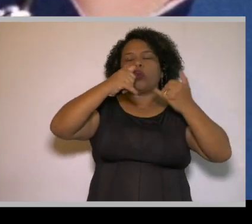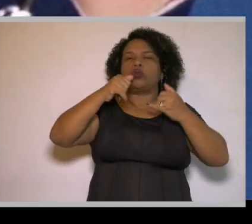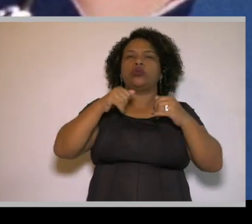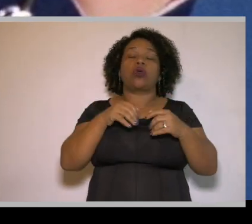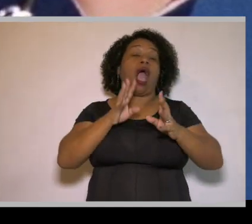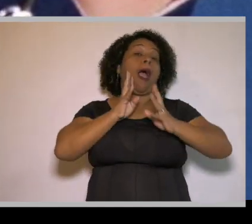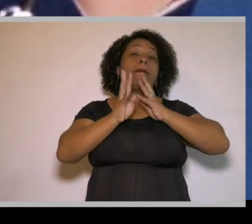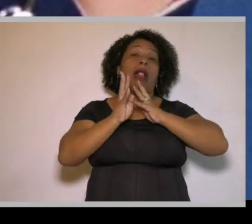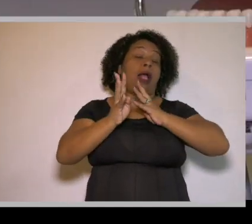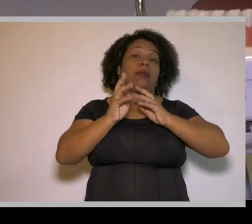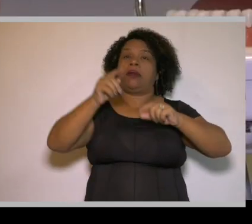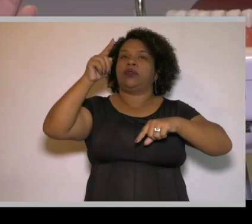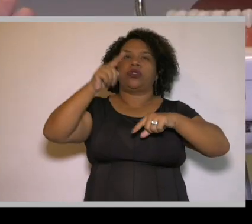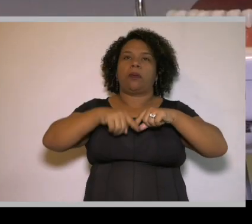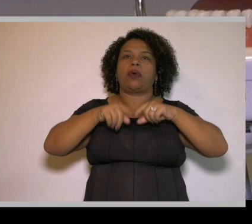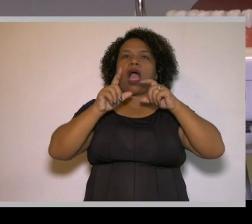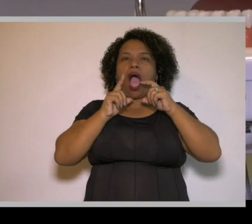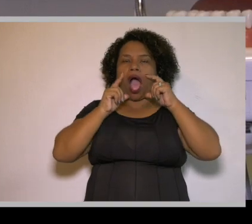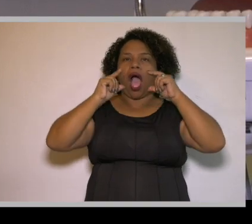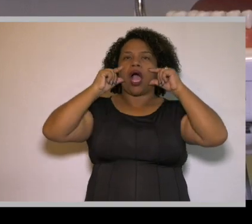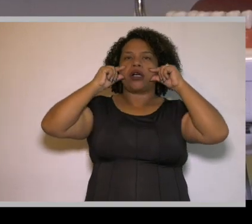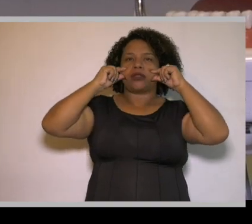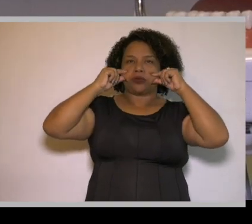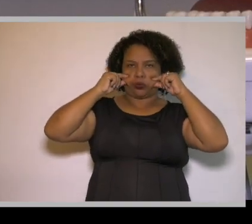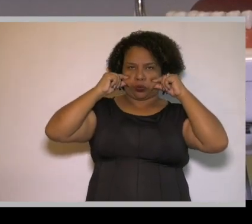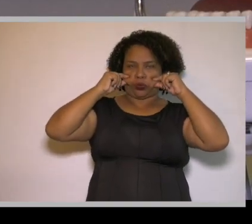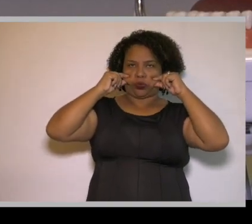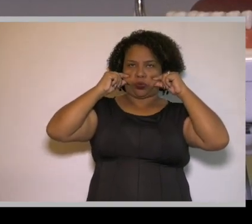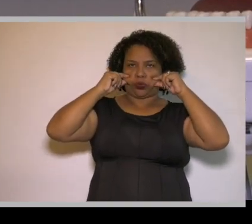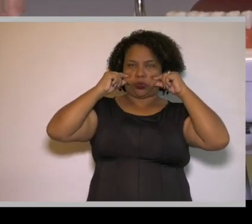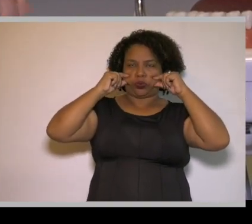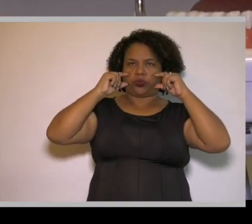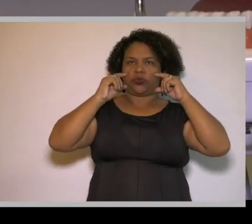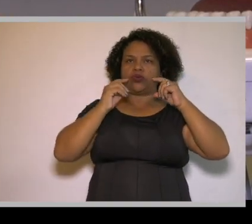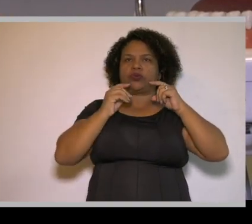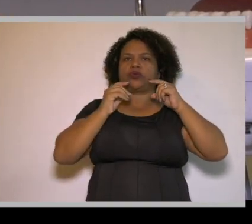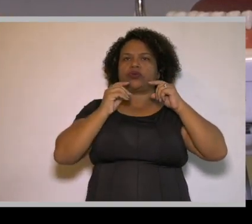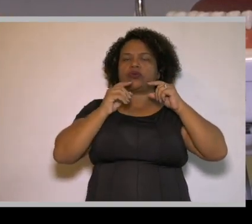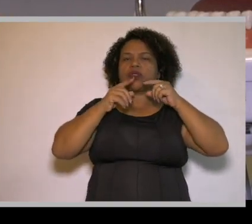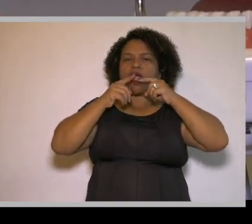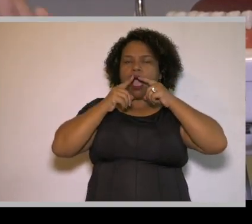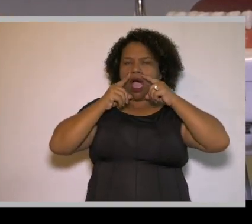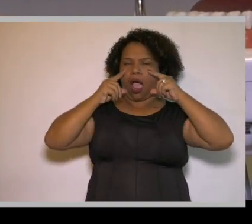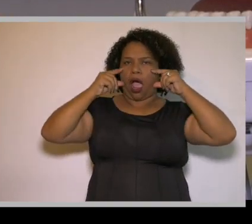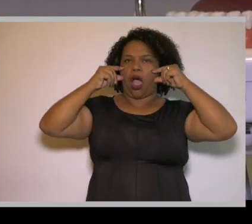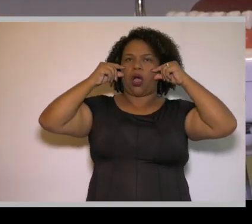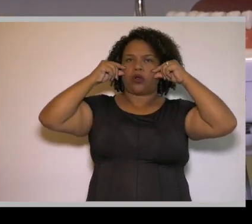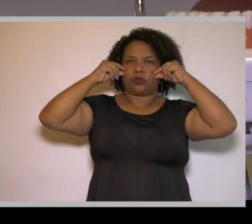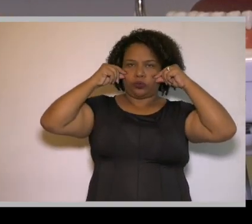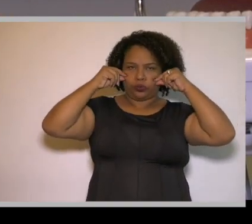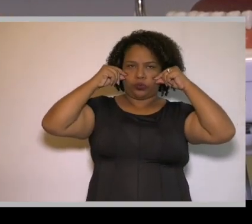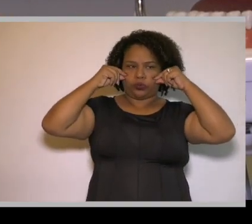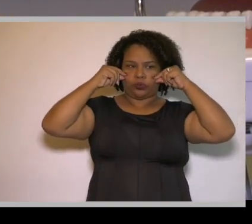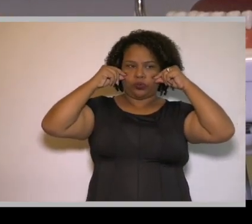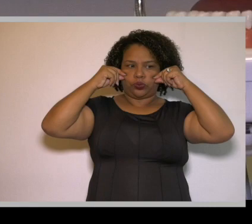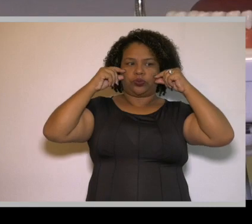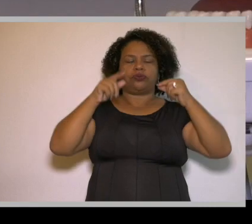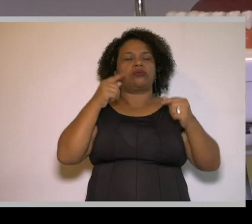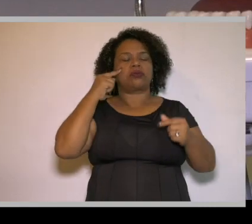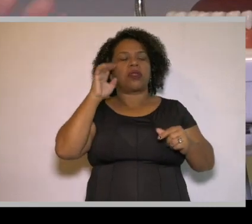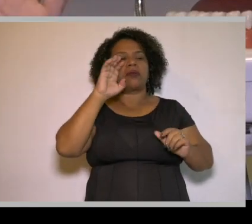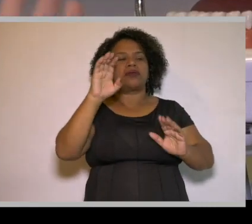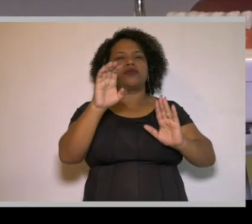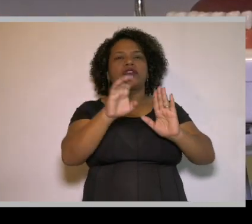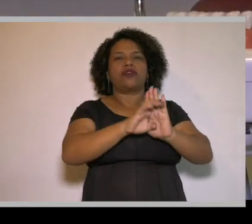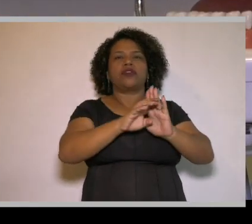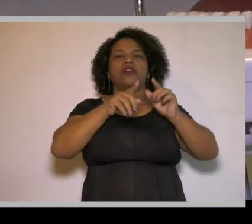mantiene eso de 2 a 3 semanas, el niño con dieta líquida, si la fractura no es desplazada. Sin abrir la boca. Sin abrir la boca, solo dieta líquida,